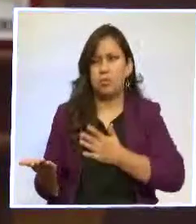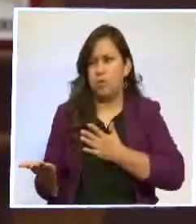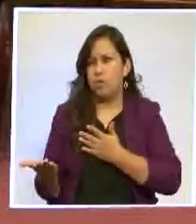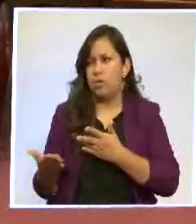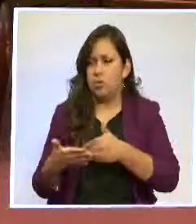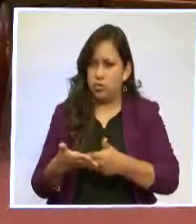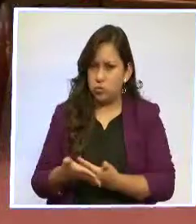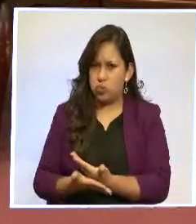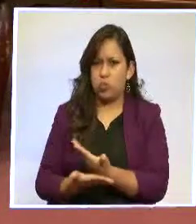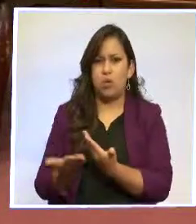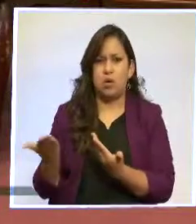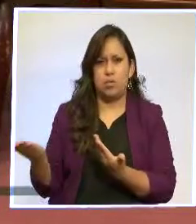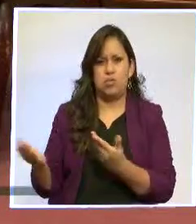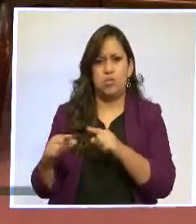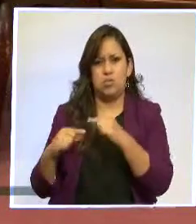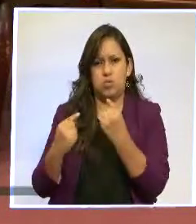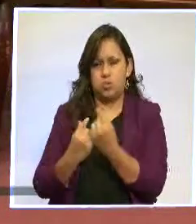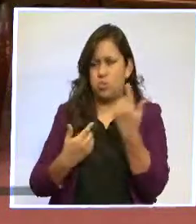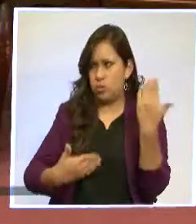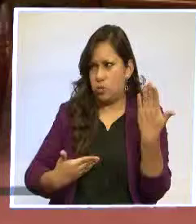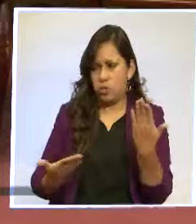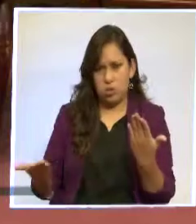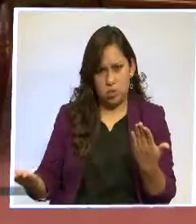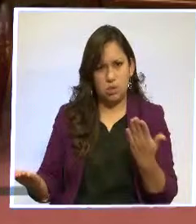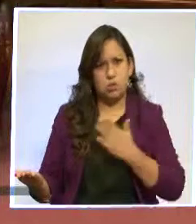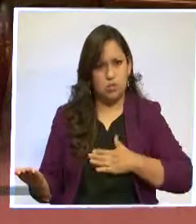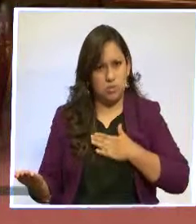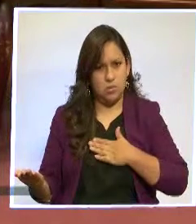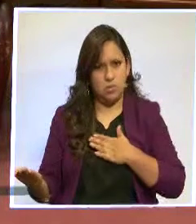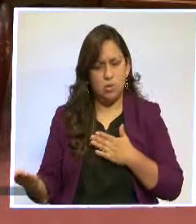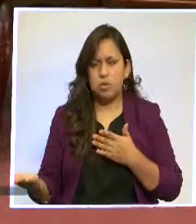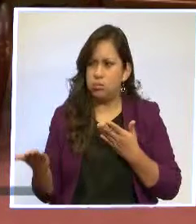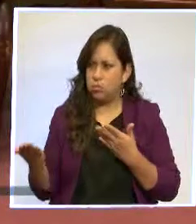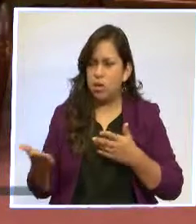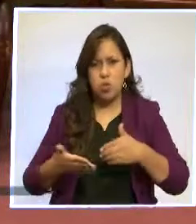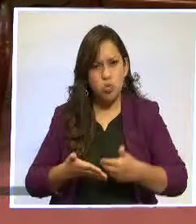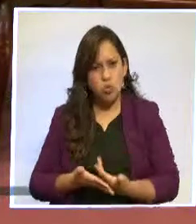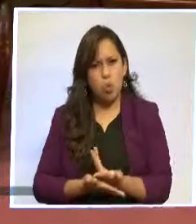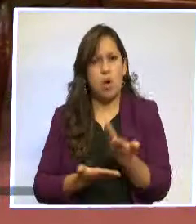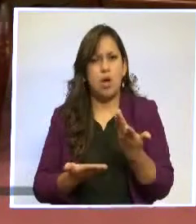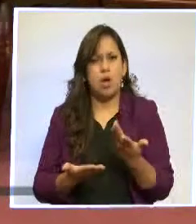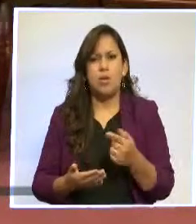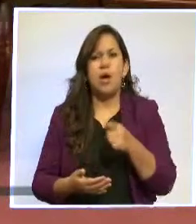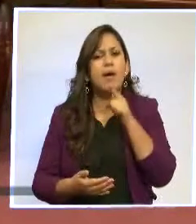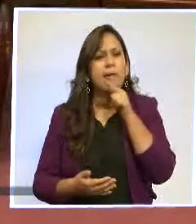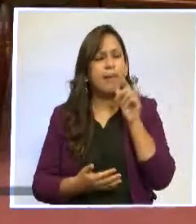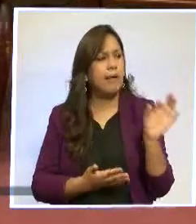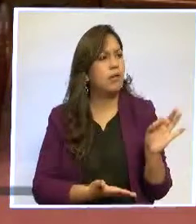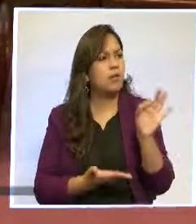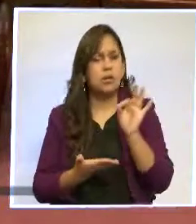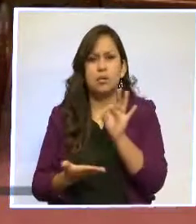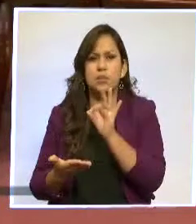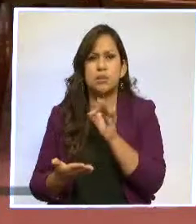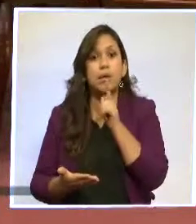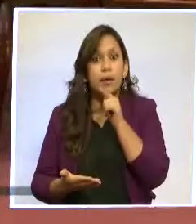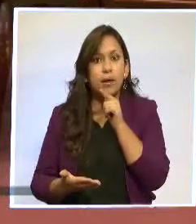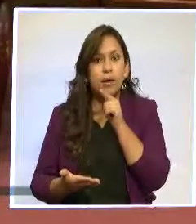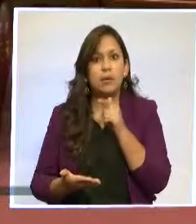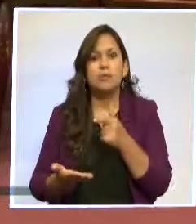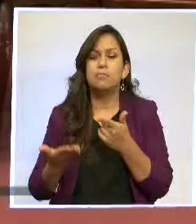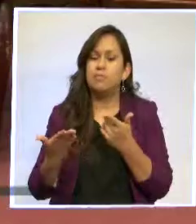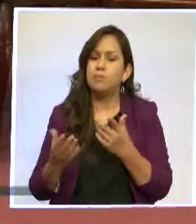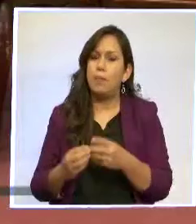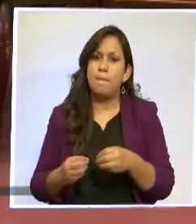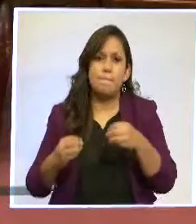raíces, que haya un enraizamiento de saber a quién representa, que son los